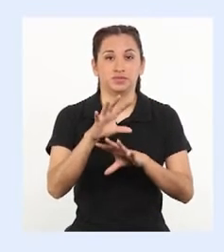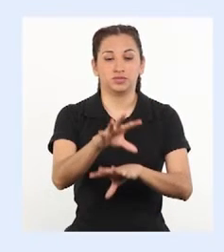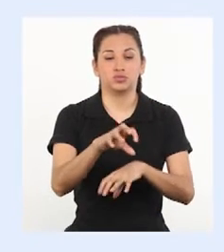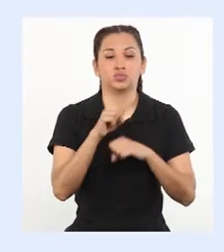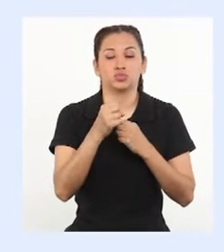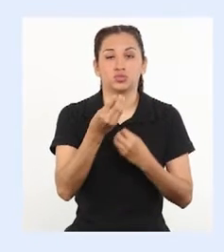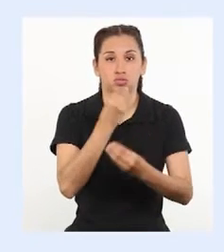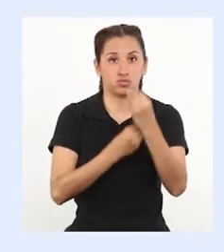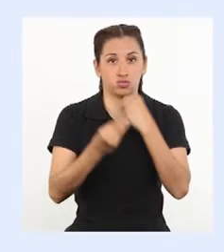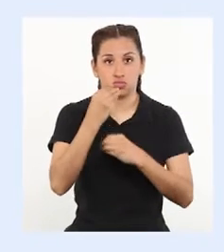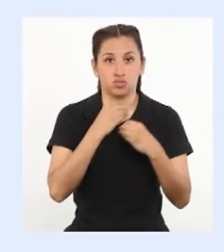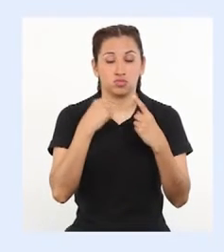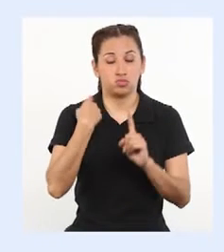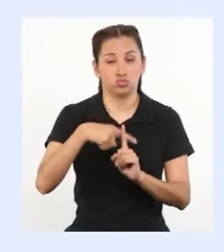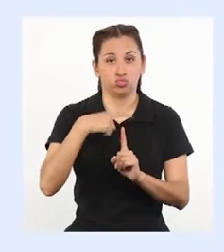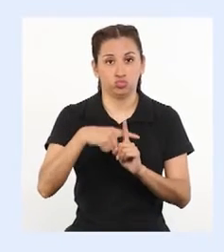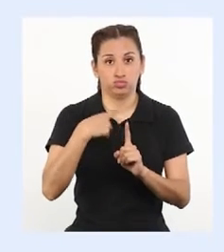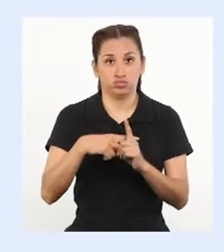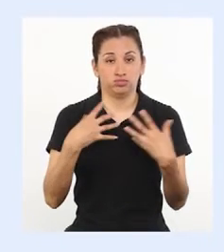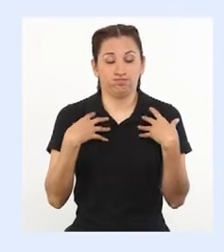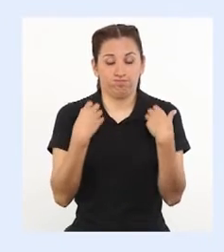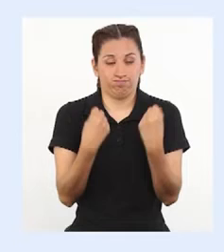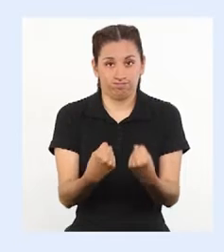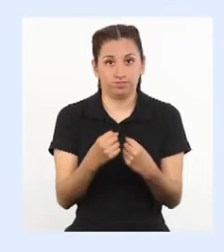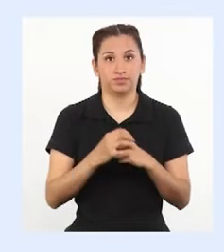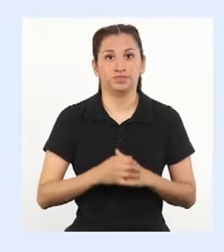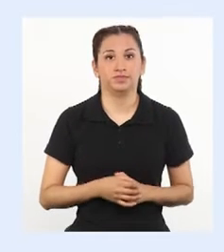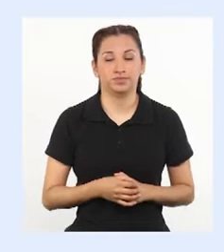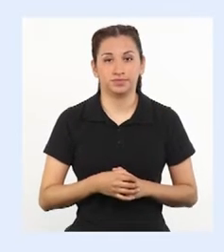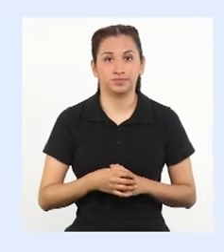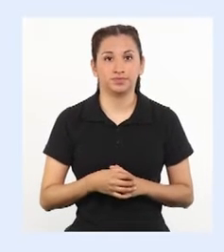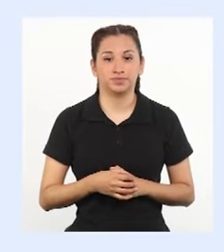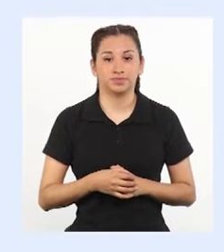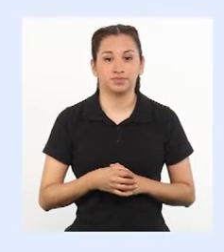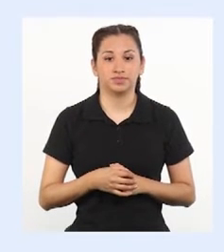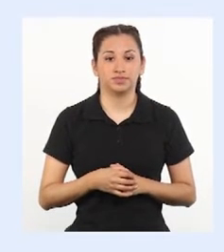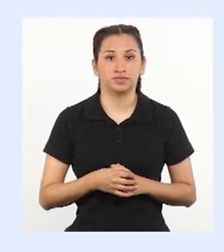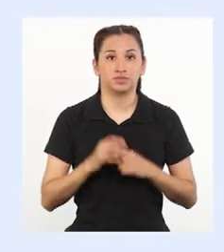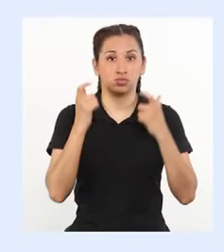Práctica de hábitos alimenticios correctos.